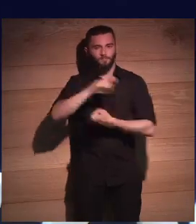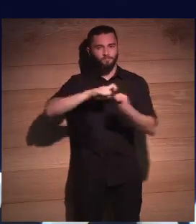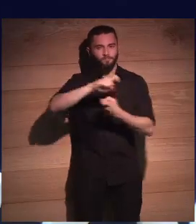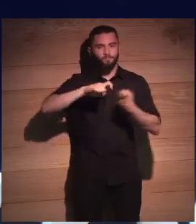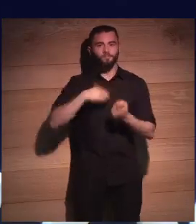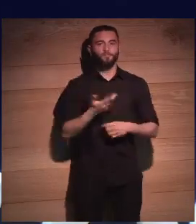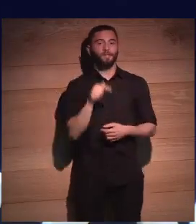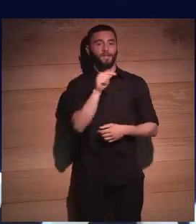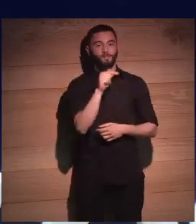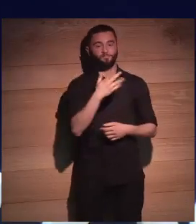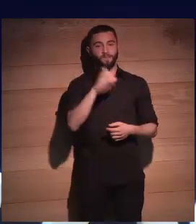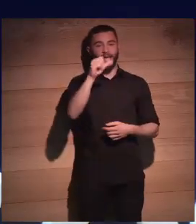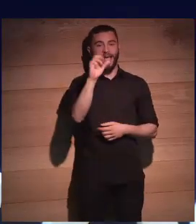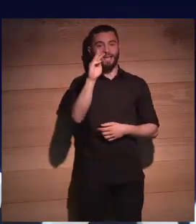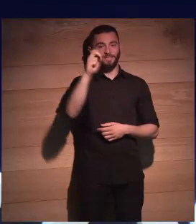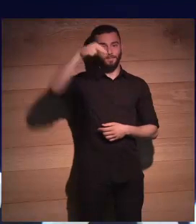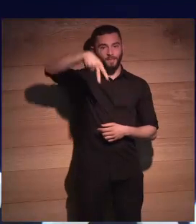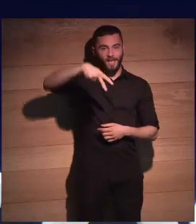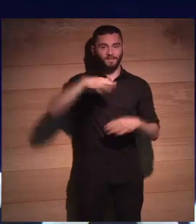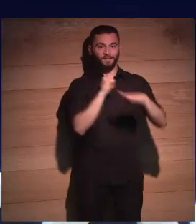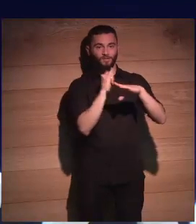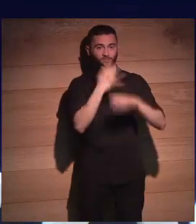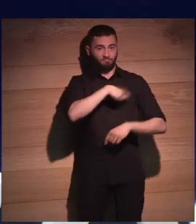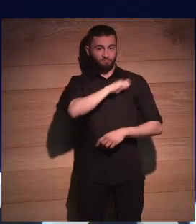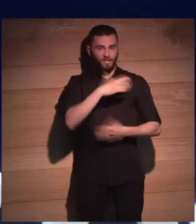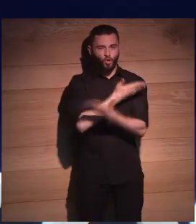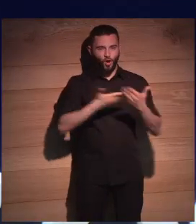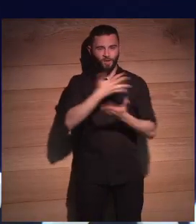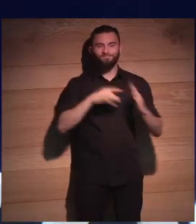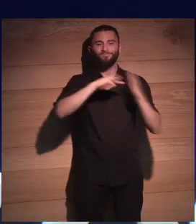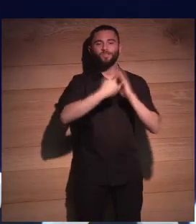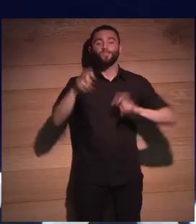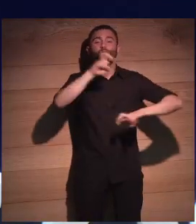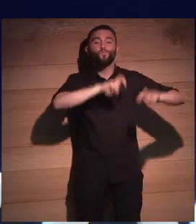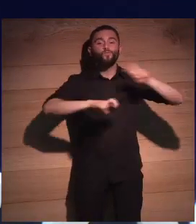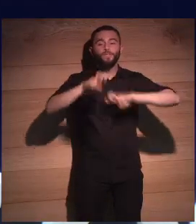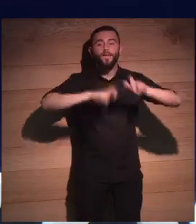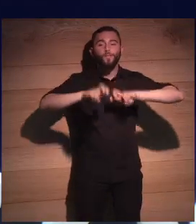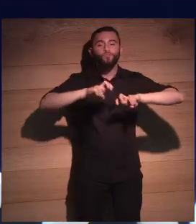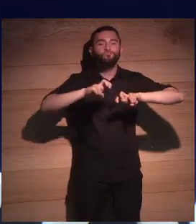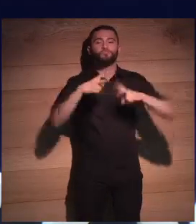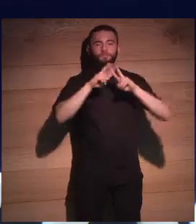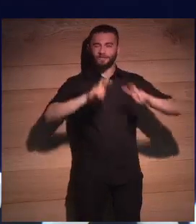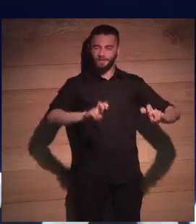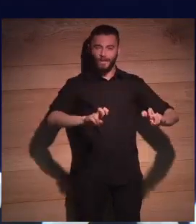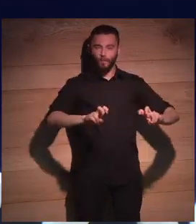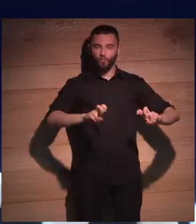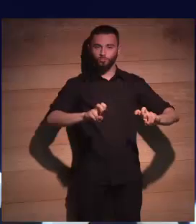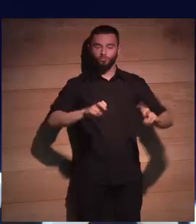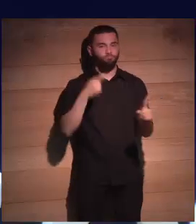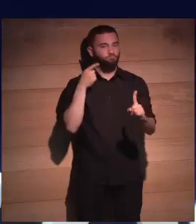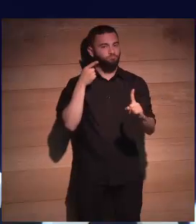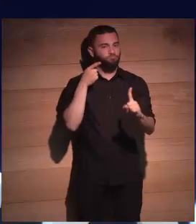Aspen Institute España. Y es un proyecto en el que buscamos y investigamos